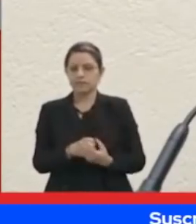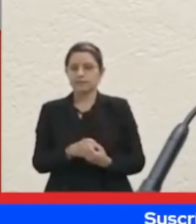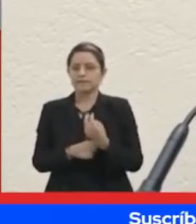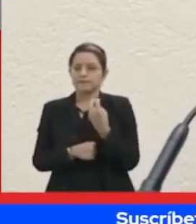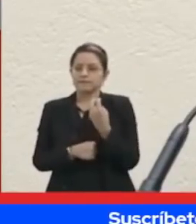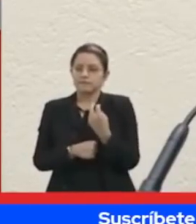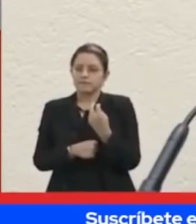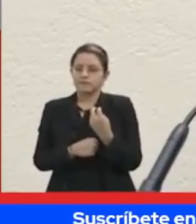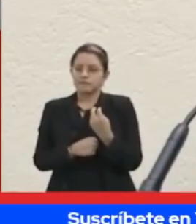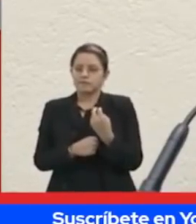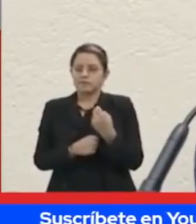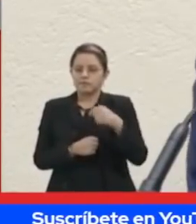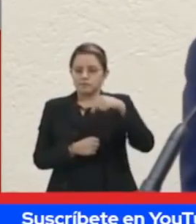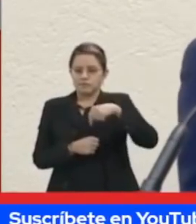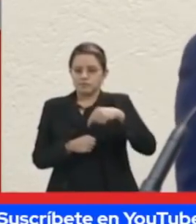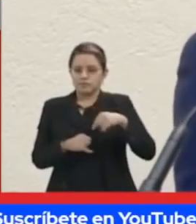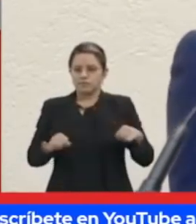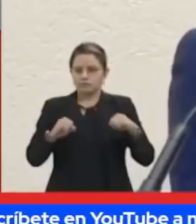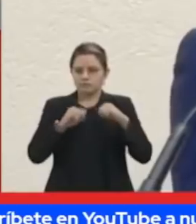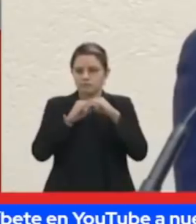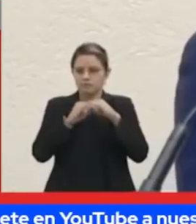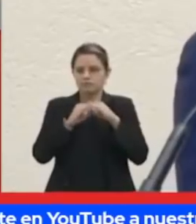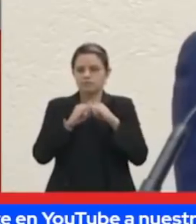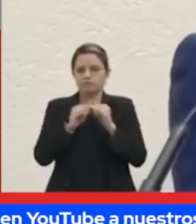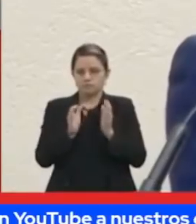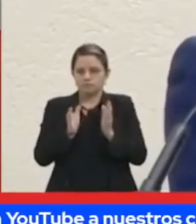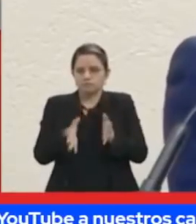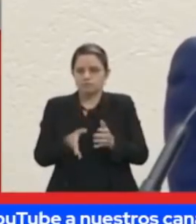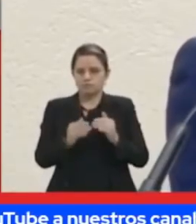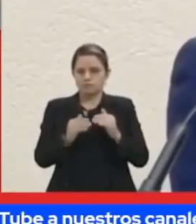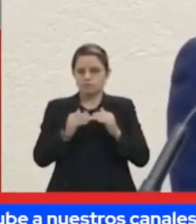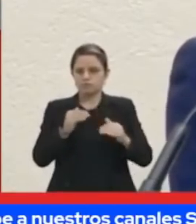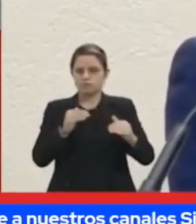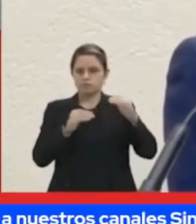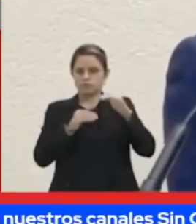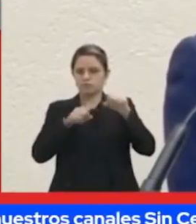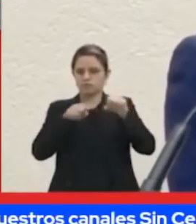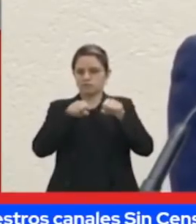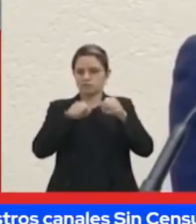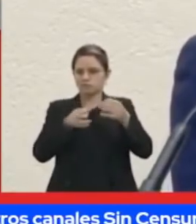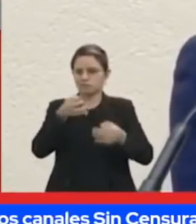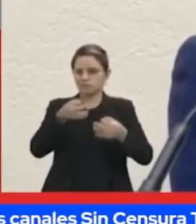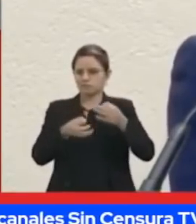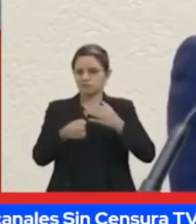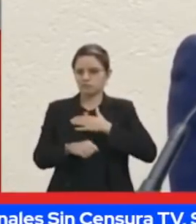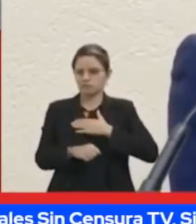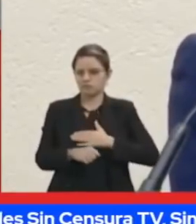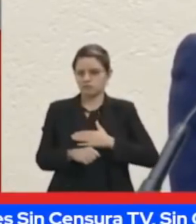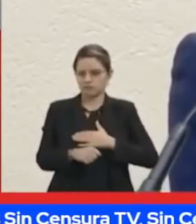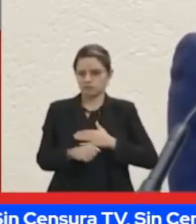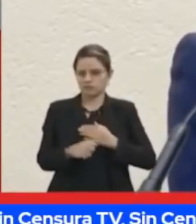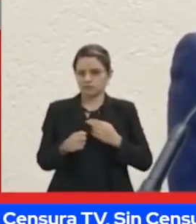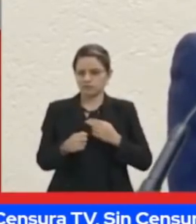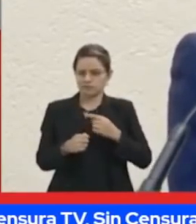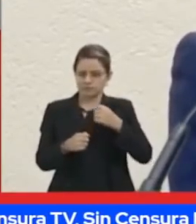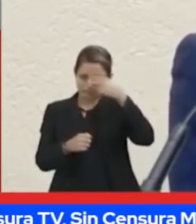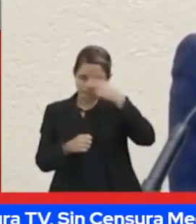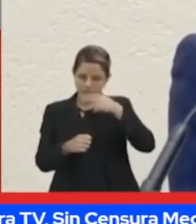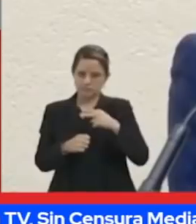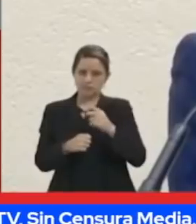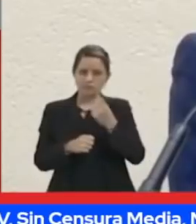que este instituto no haya hecho cumplido con lo que la suprema corte de justicia de la nación estableció de generar